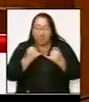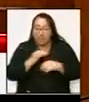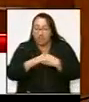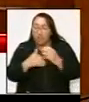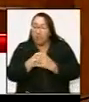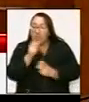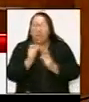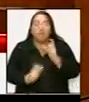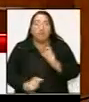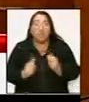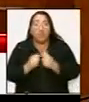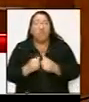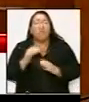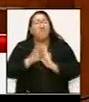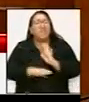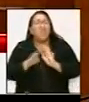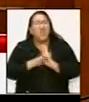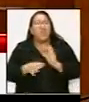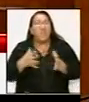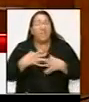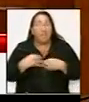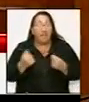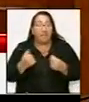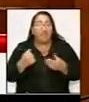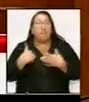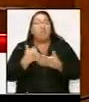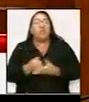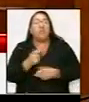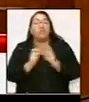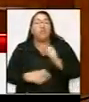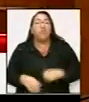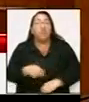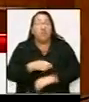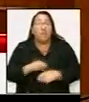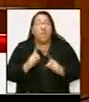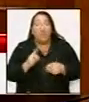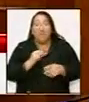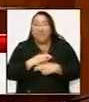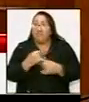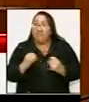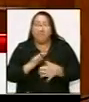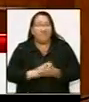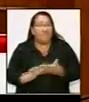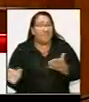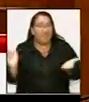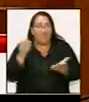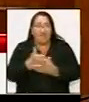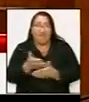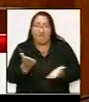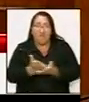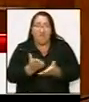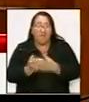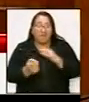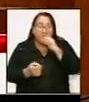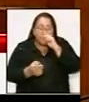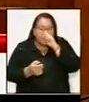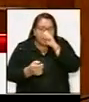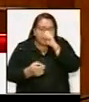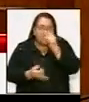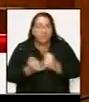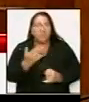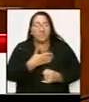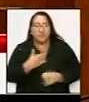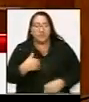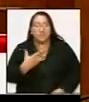estandarizada, con acompañamiento debido y profesional, pero esa información no está llegando a los colegios. Finalmente,